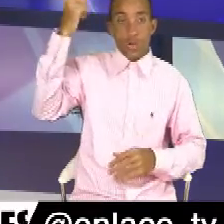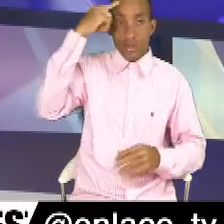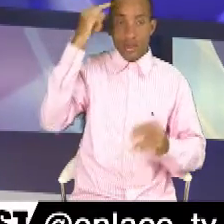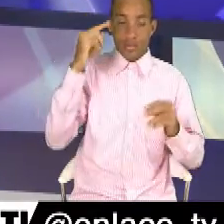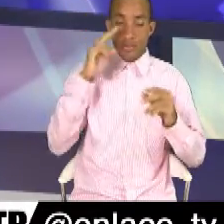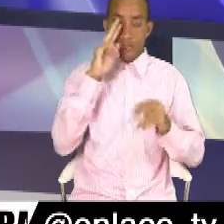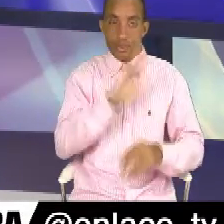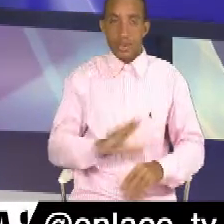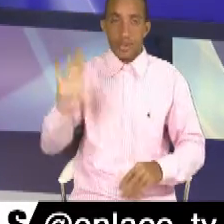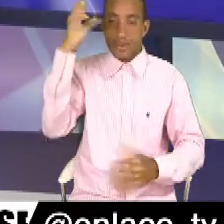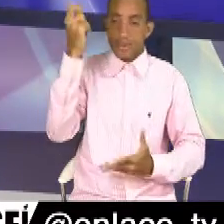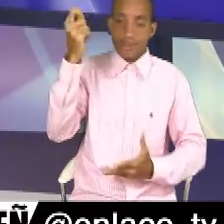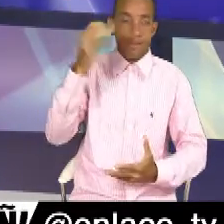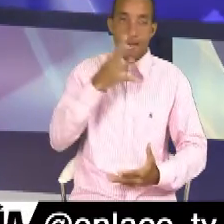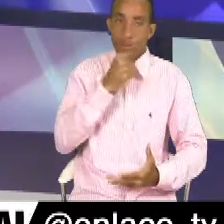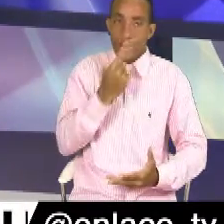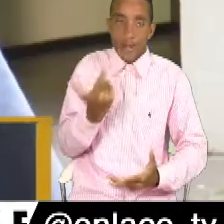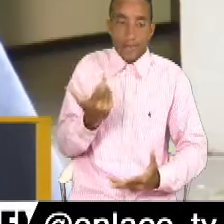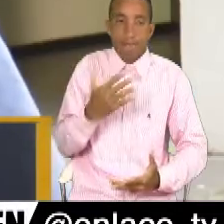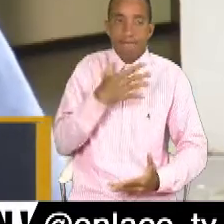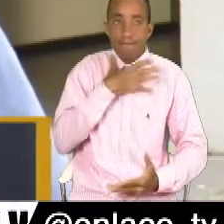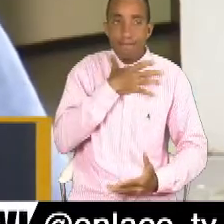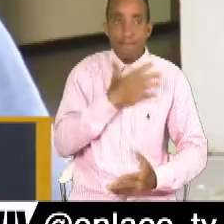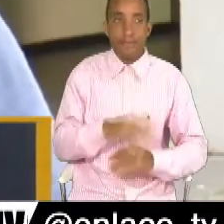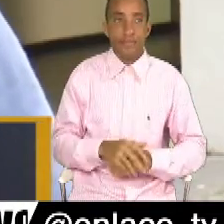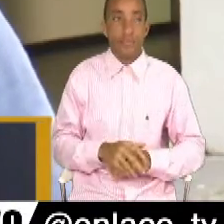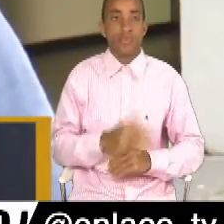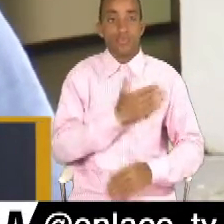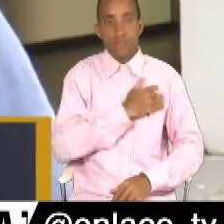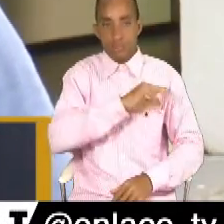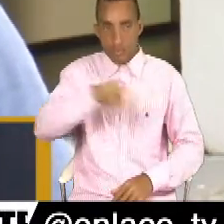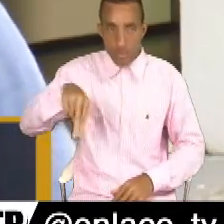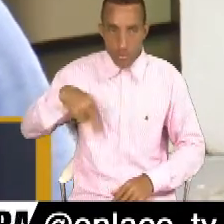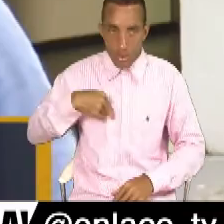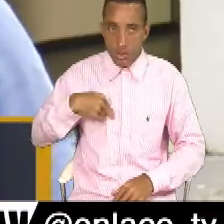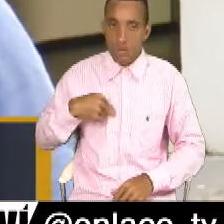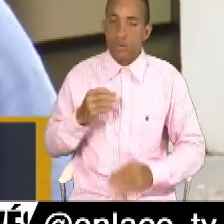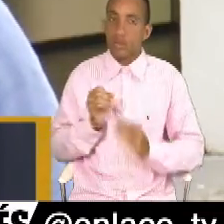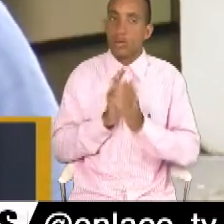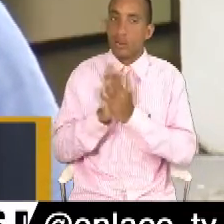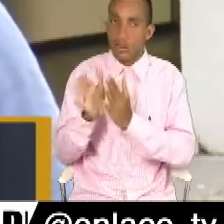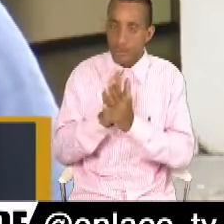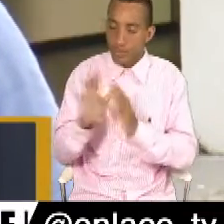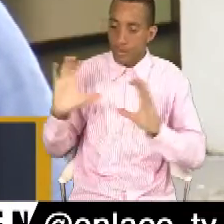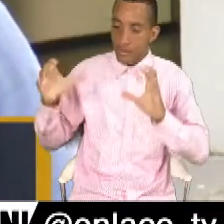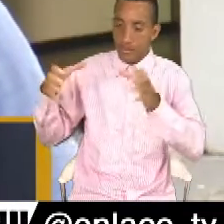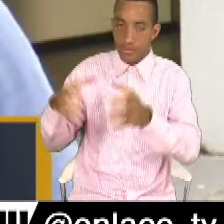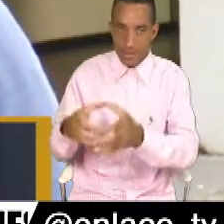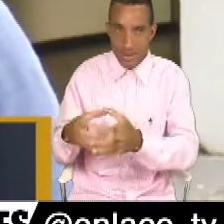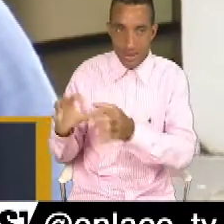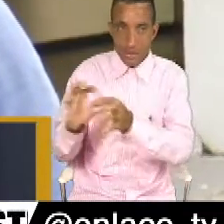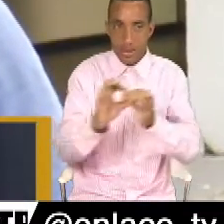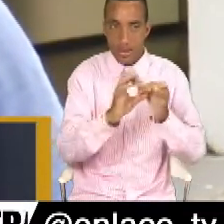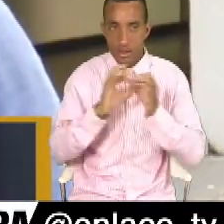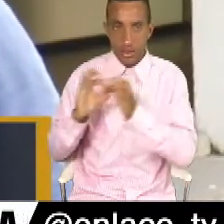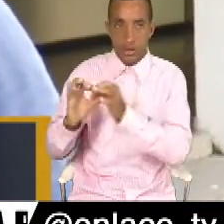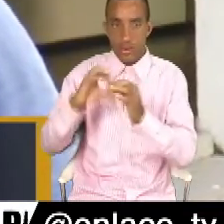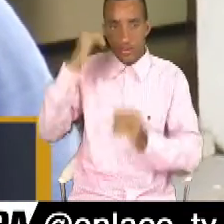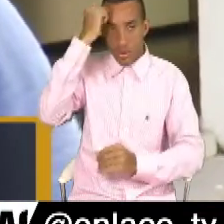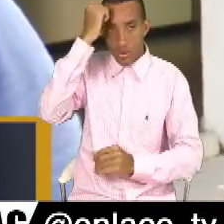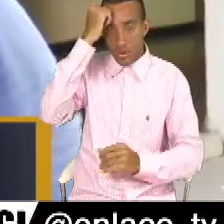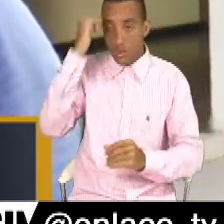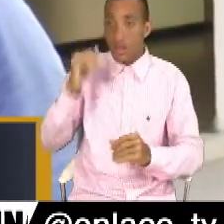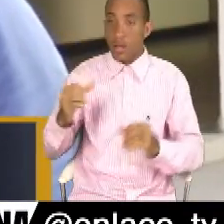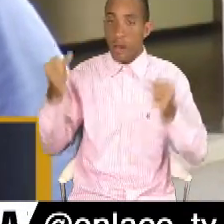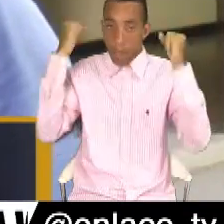sus peticiones. Nosotros expresamos que el magisterio colombiano no levanta el paro hasta tanto